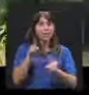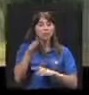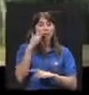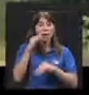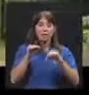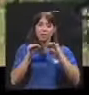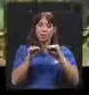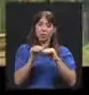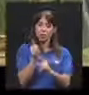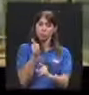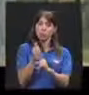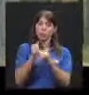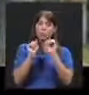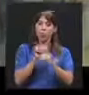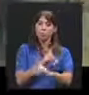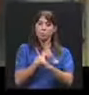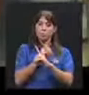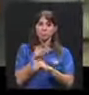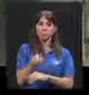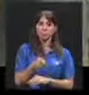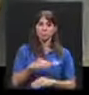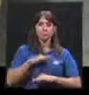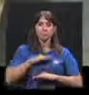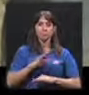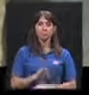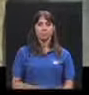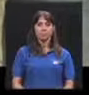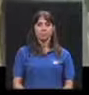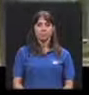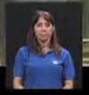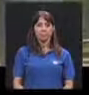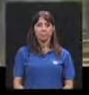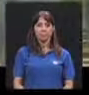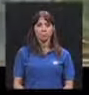valiosa enseñanza: ser autosuficiente.